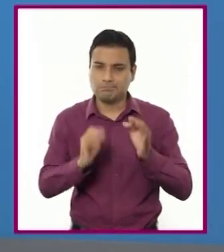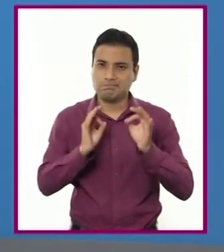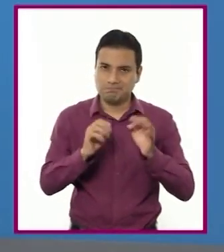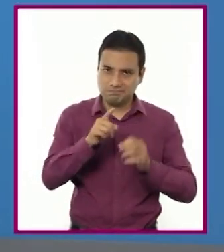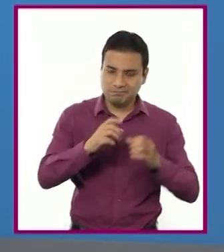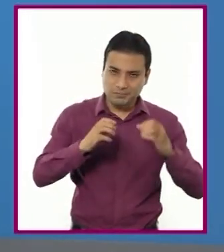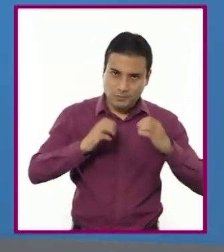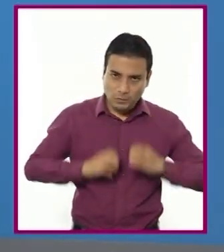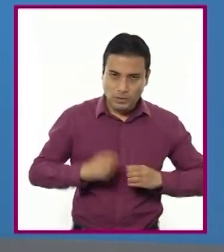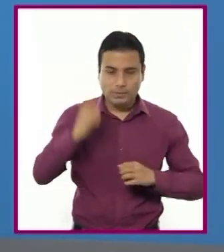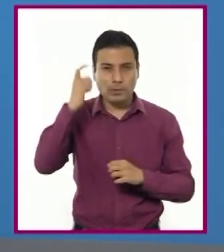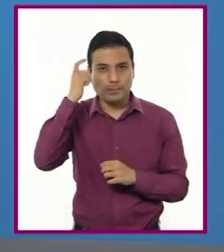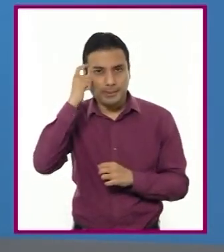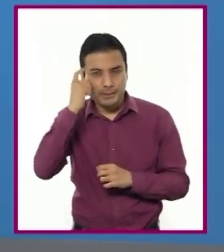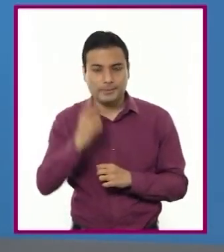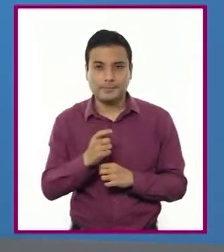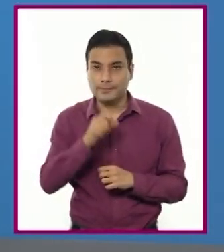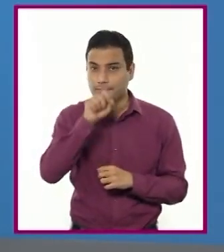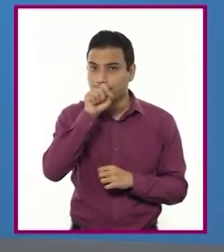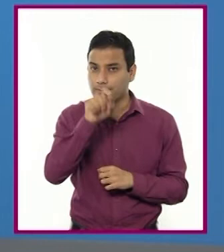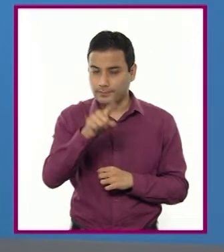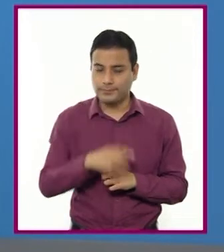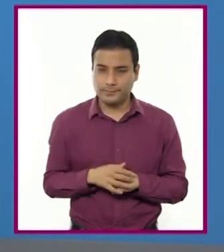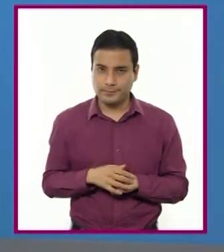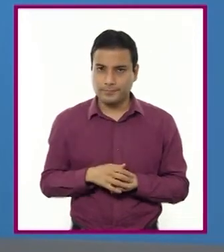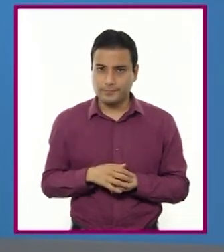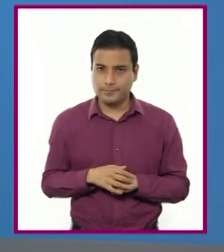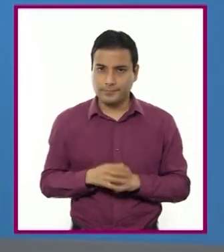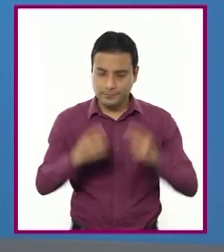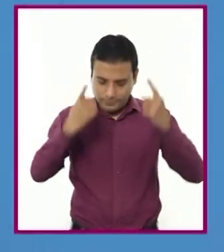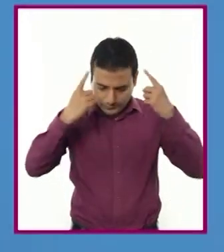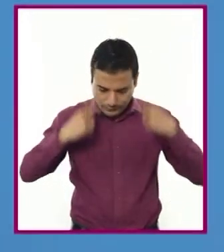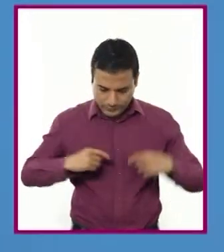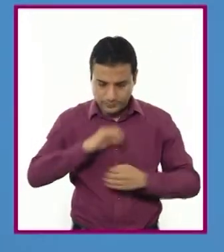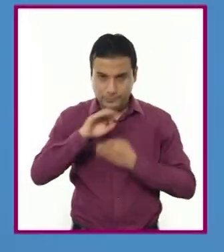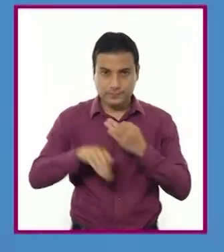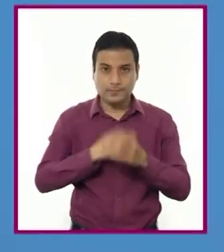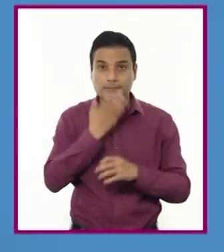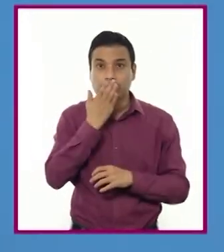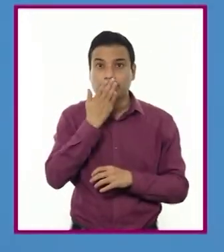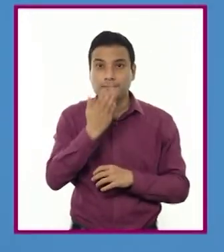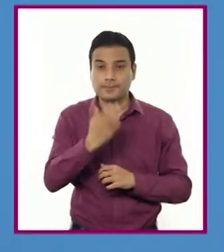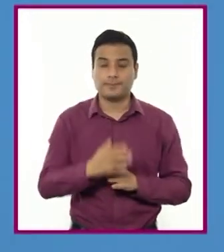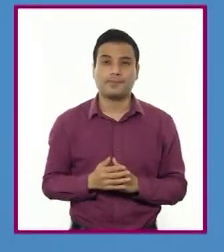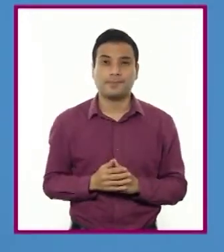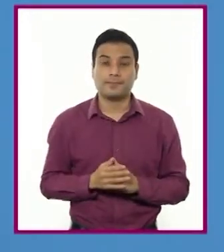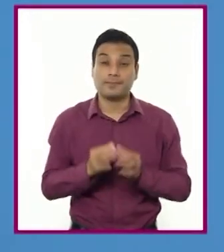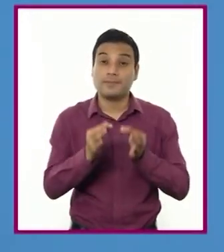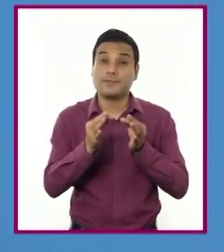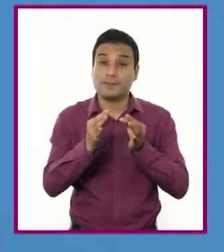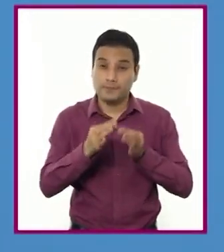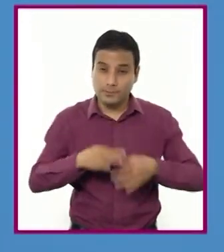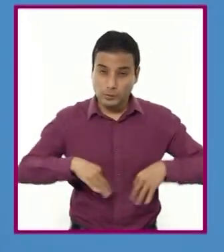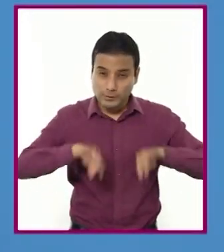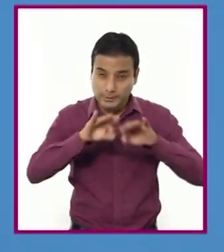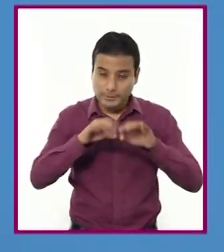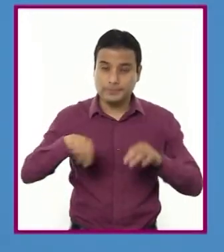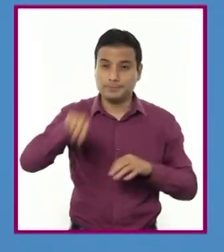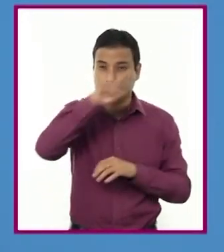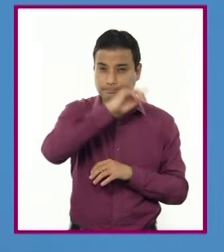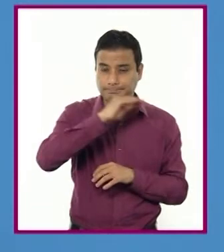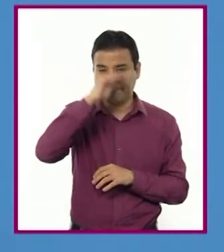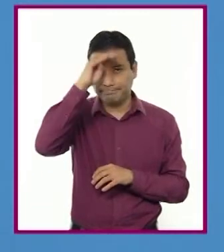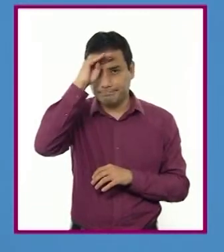cuerpo, su mente y en general cuidar de su propio bienestar. Es importante que reflexionen sobre qué implica